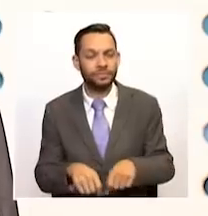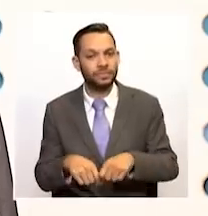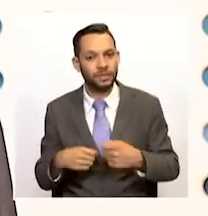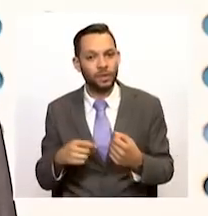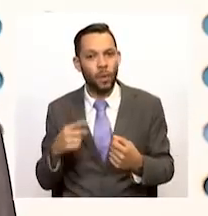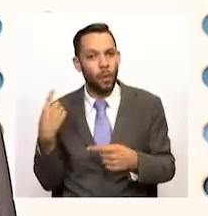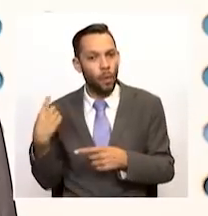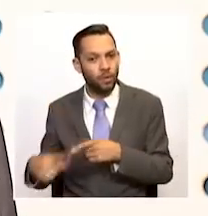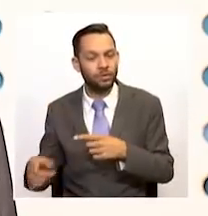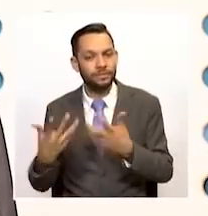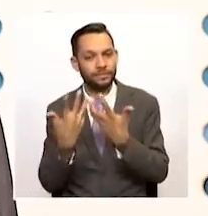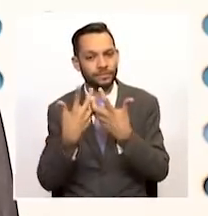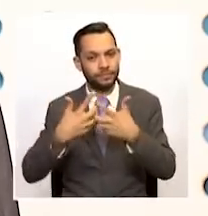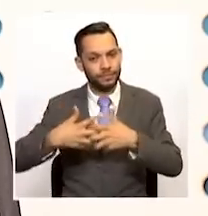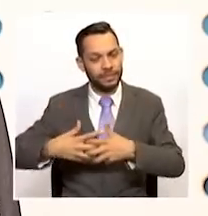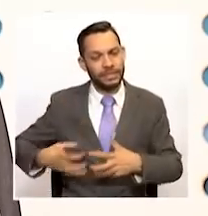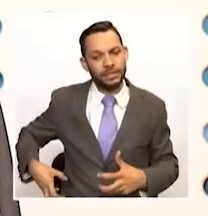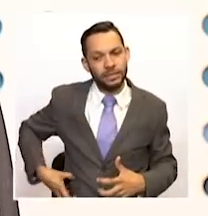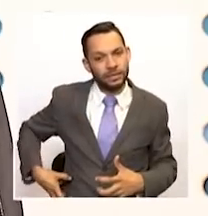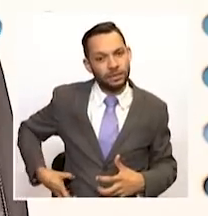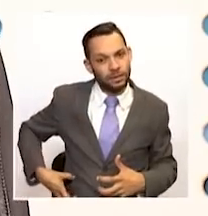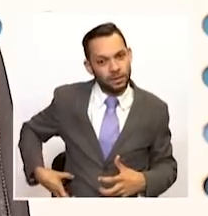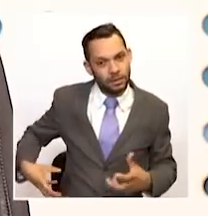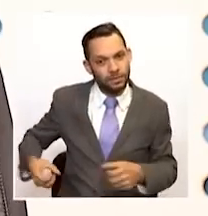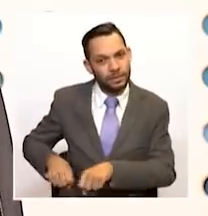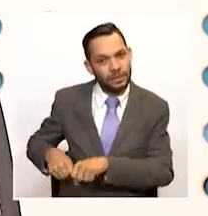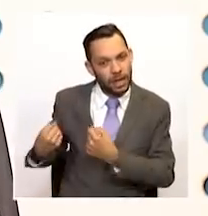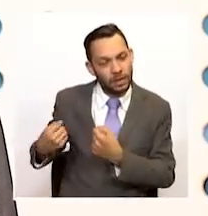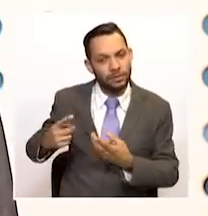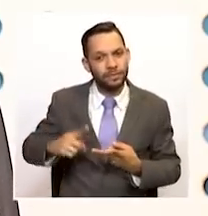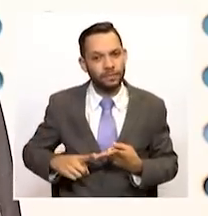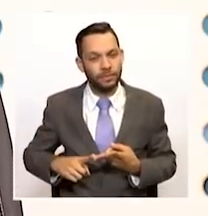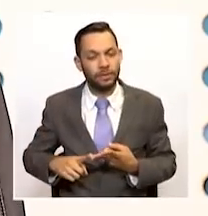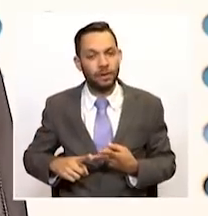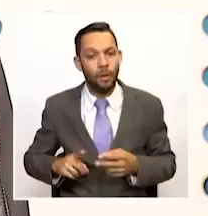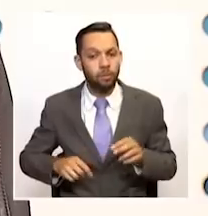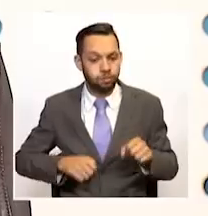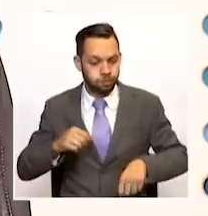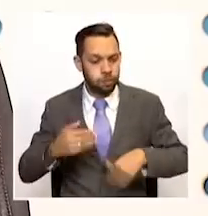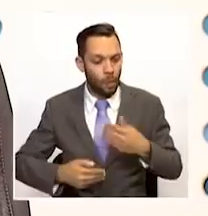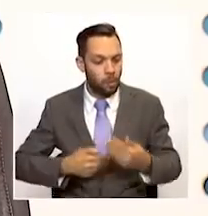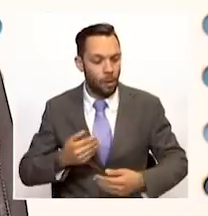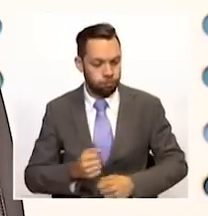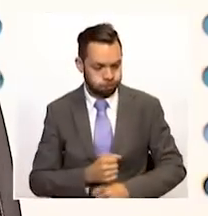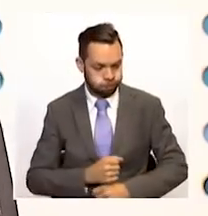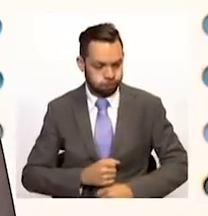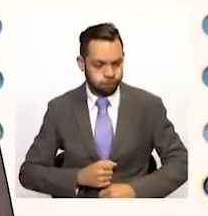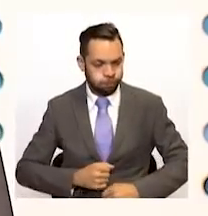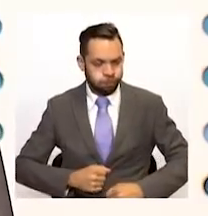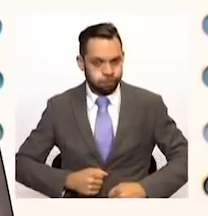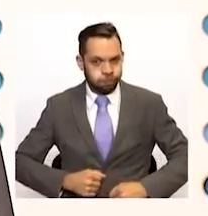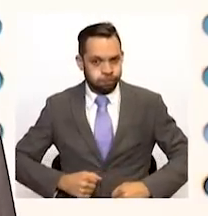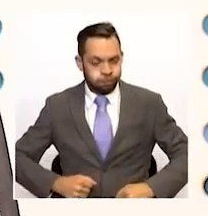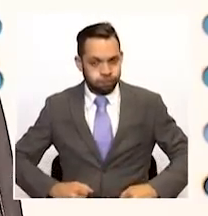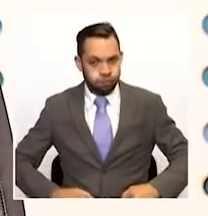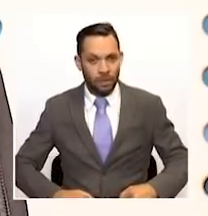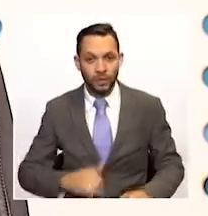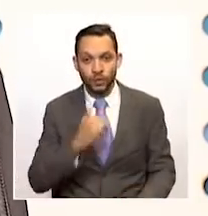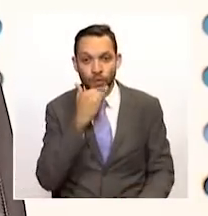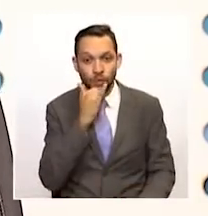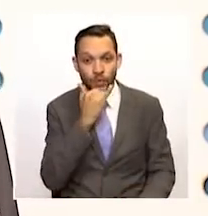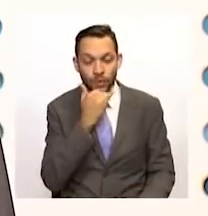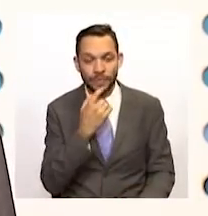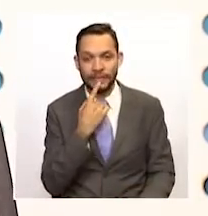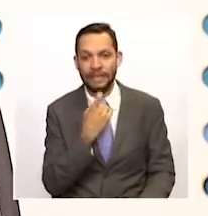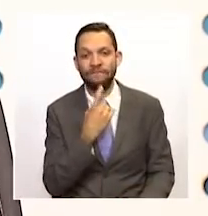otros órganos como el caso de los riñones y nos podemos hinchar entonces el riñón ya comienza a filtrar diferente y